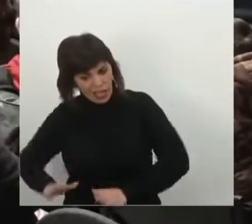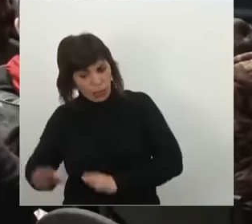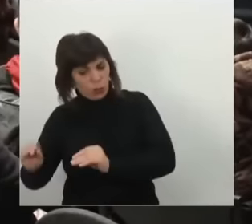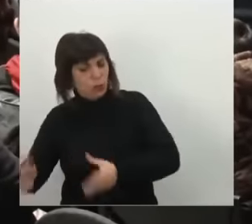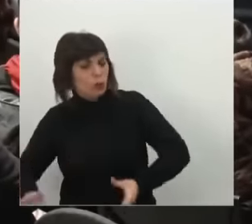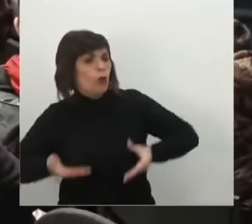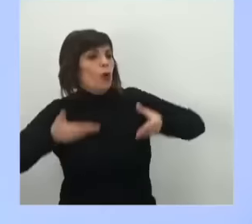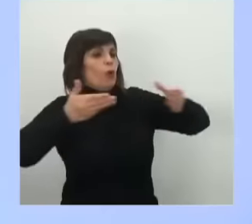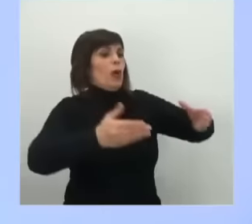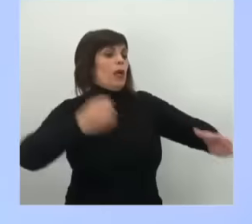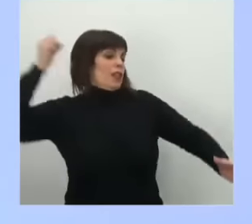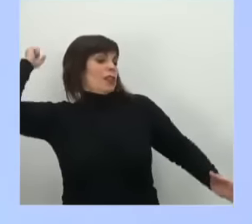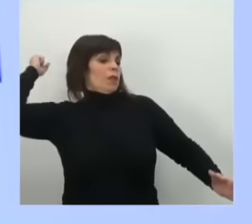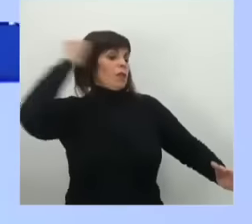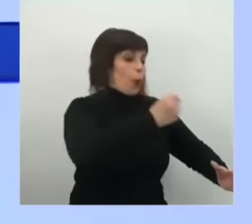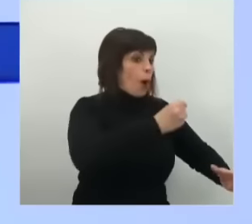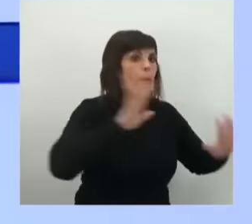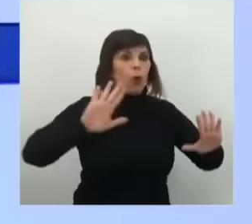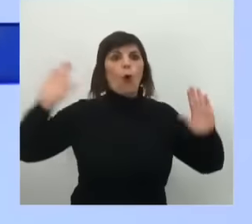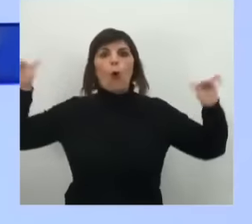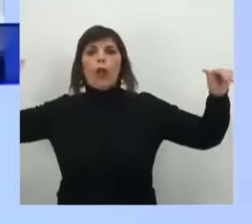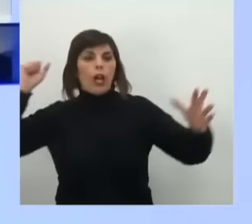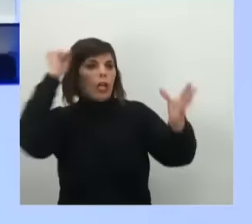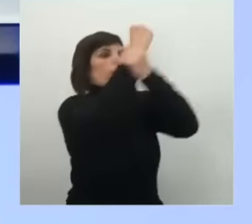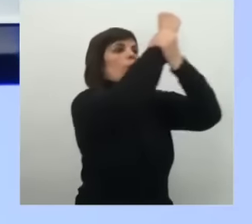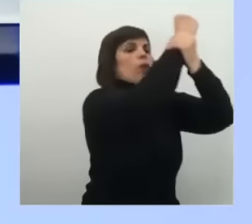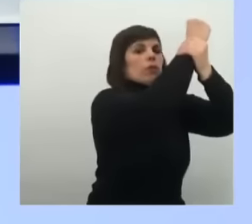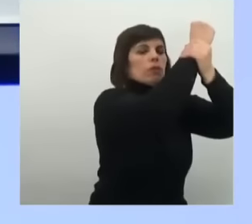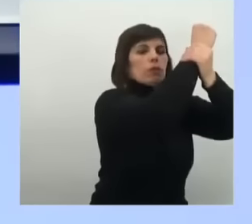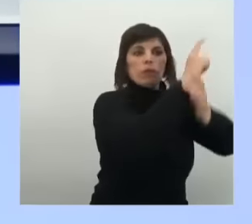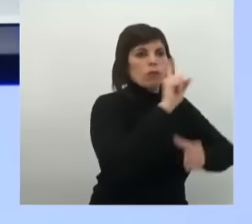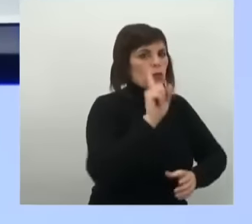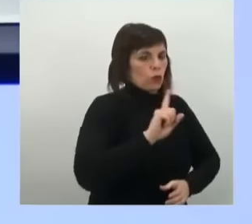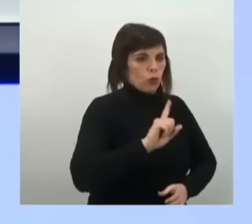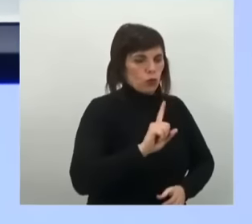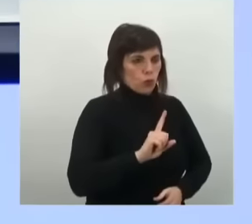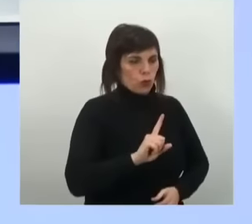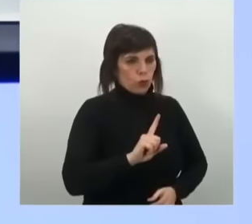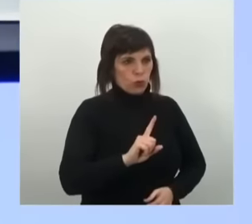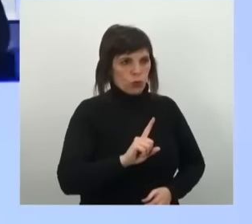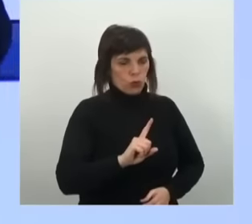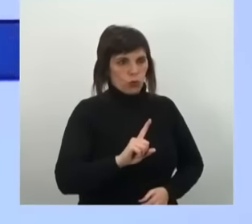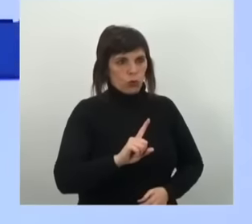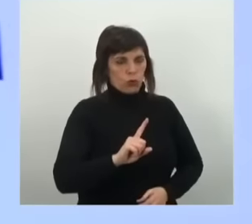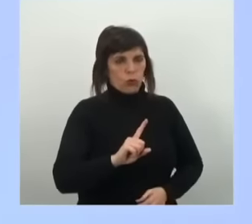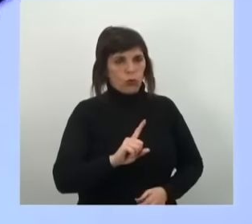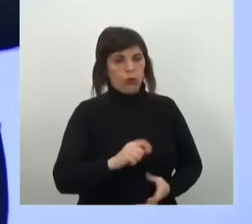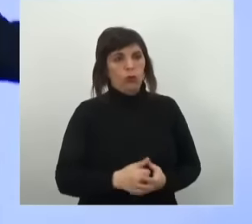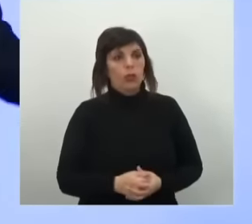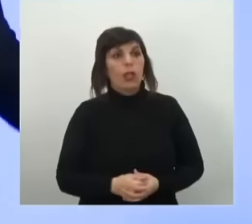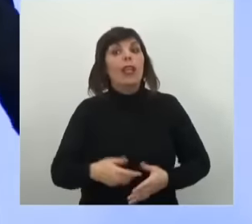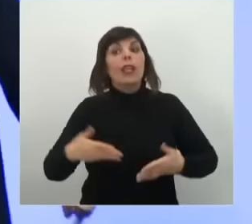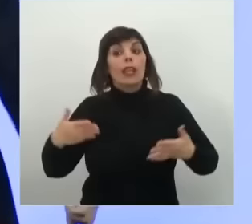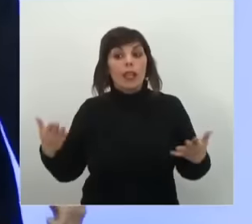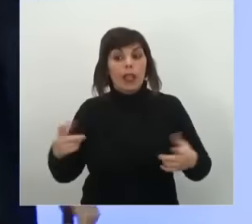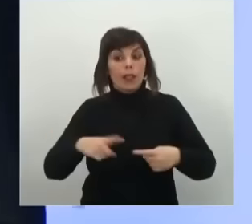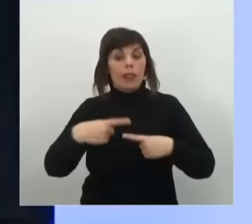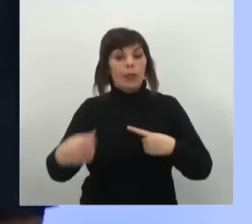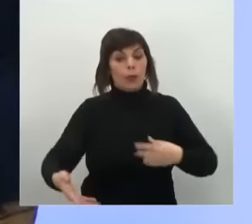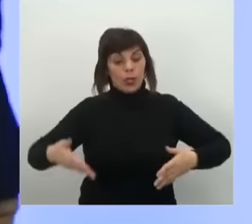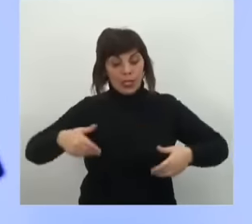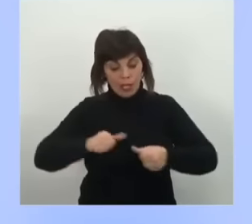Isaac comienza a ser diferente porque se dio cuenta quién era el Dios del padre ahora fíjese en esto y con esto